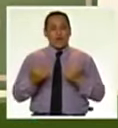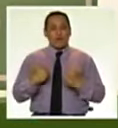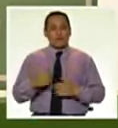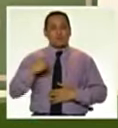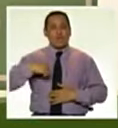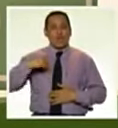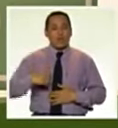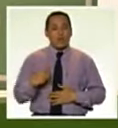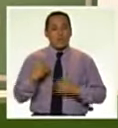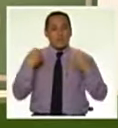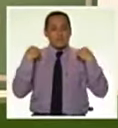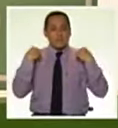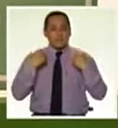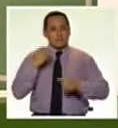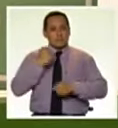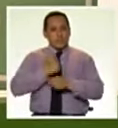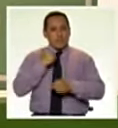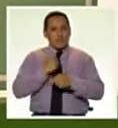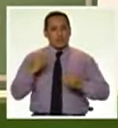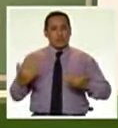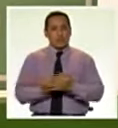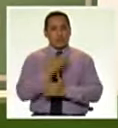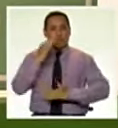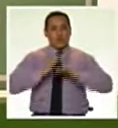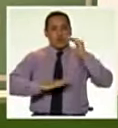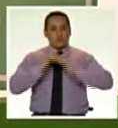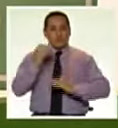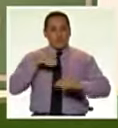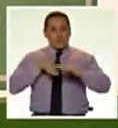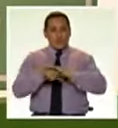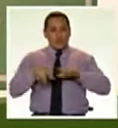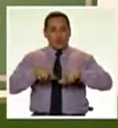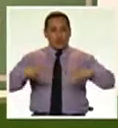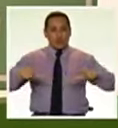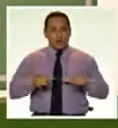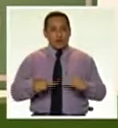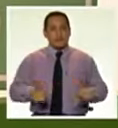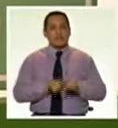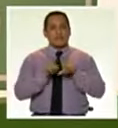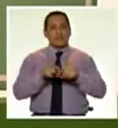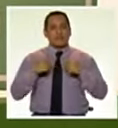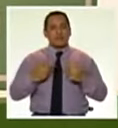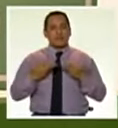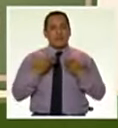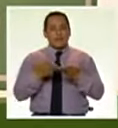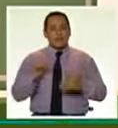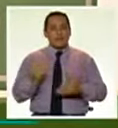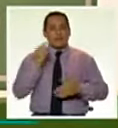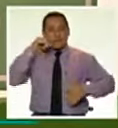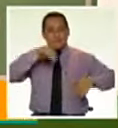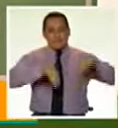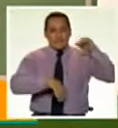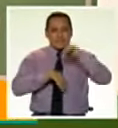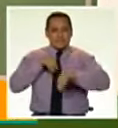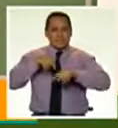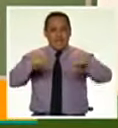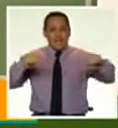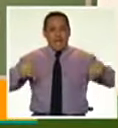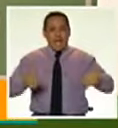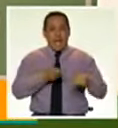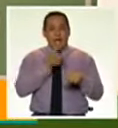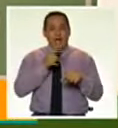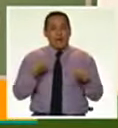está haciendo una construcción nueva en las instalaciones, y también vamos a tener nuestra piscina temperada para todos